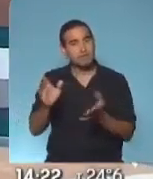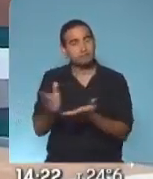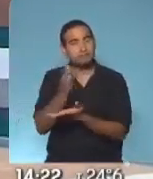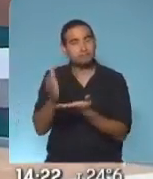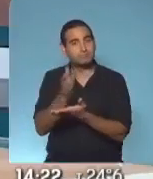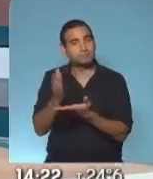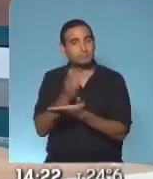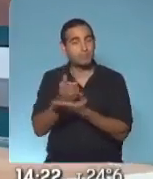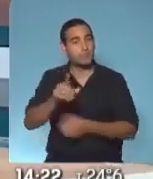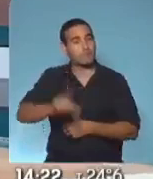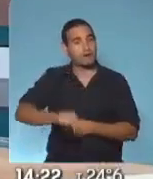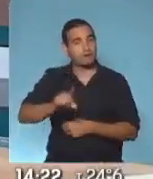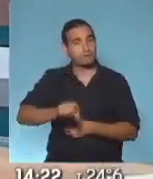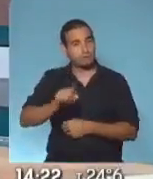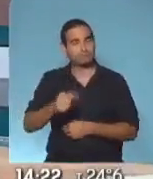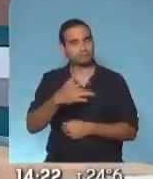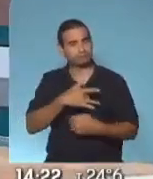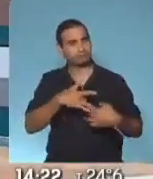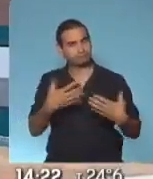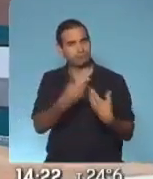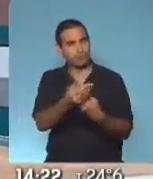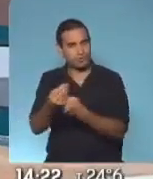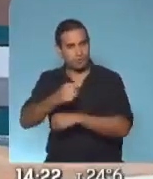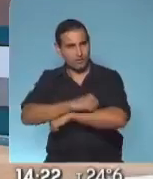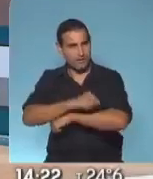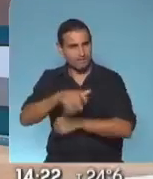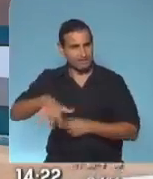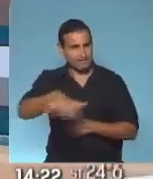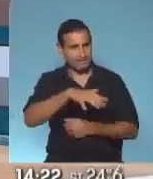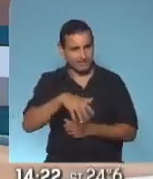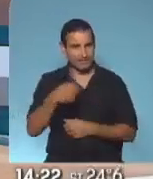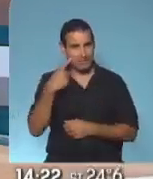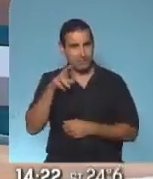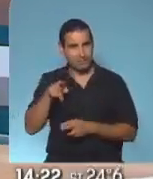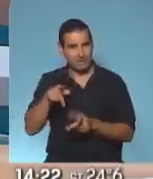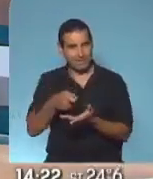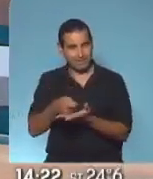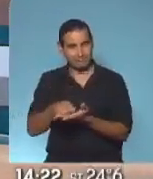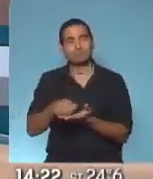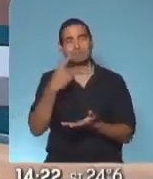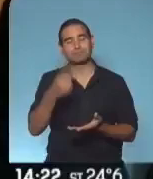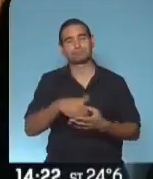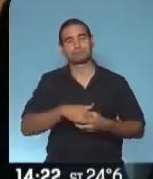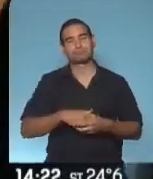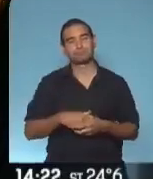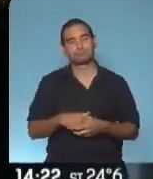productos a bajo costo. Solidaridad en Avellaneda por parte de estos panaderos. Se los presentamos.